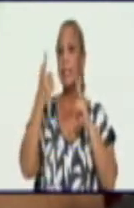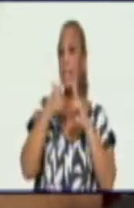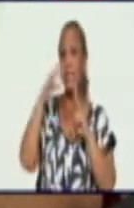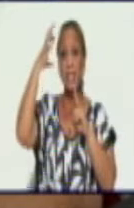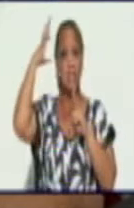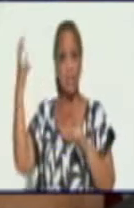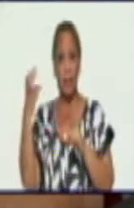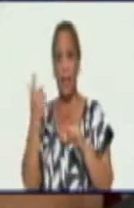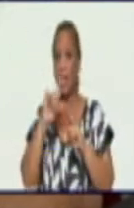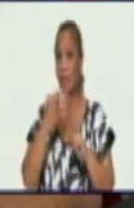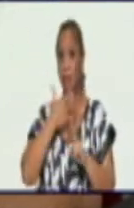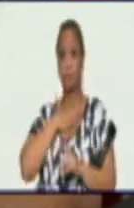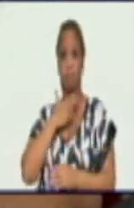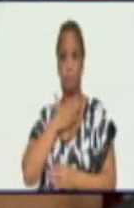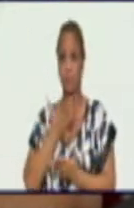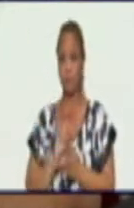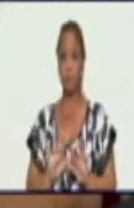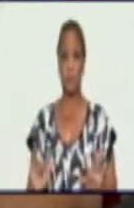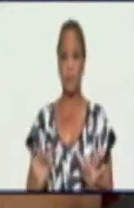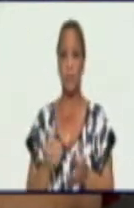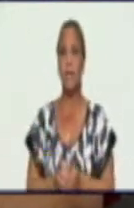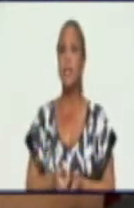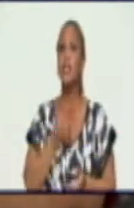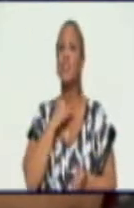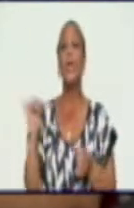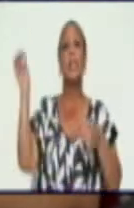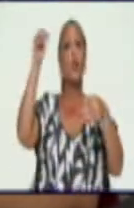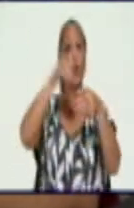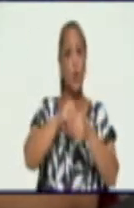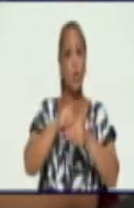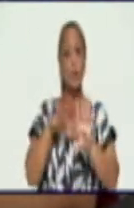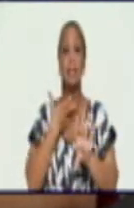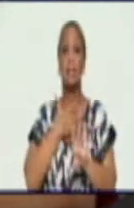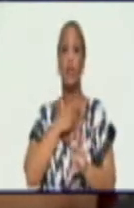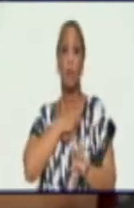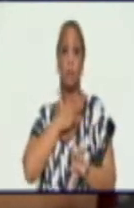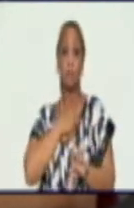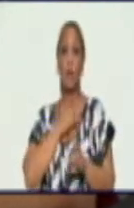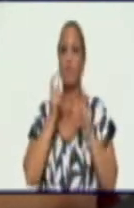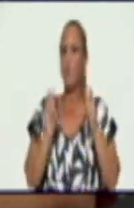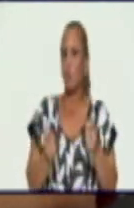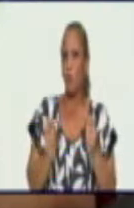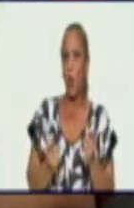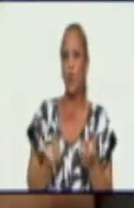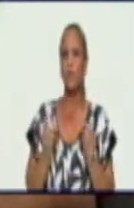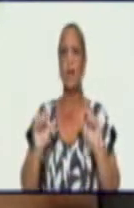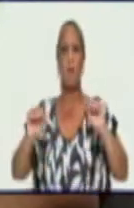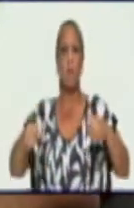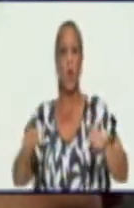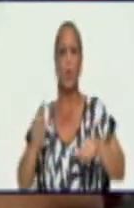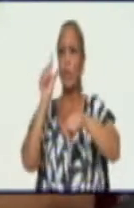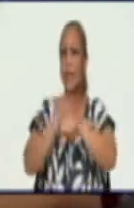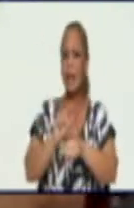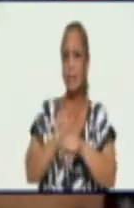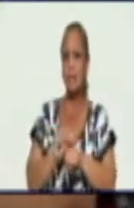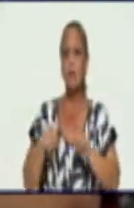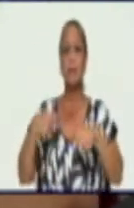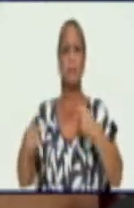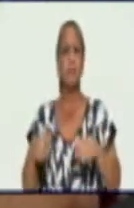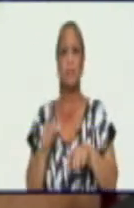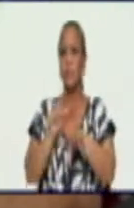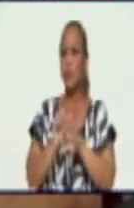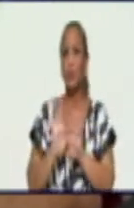del sector privado. Eso incluye, por ejemplo, en el sector privado, los coches, gativana, mototaxis, es decir, todo el sistema